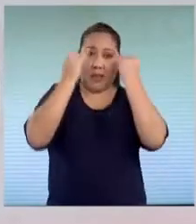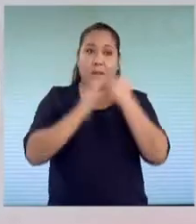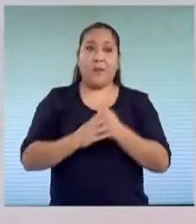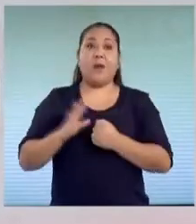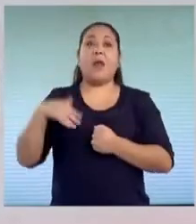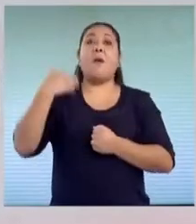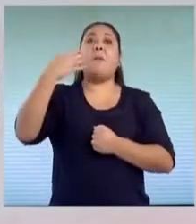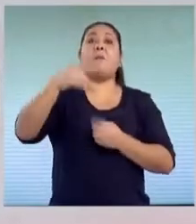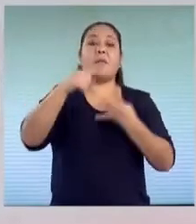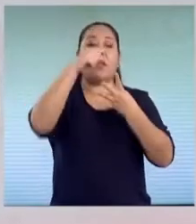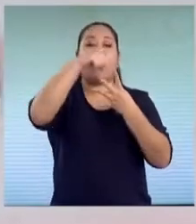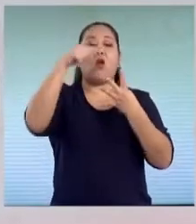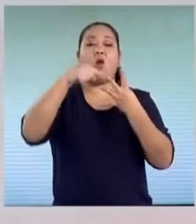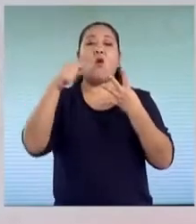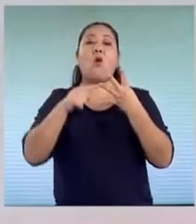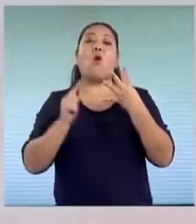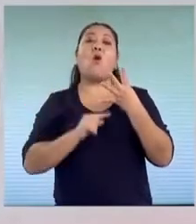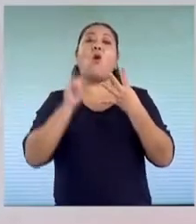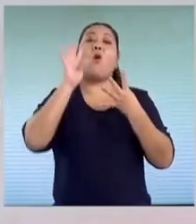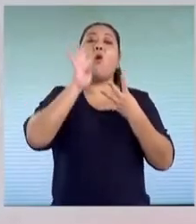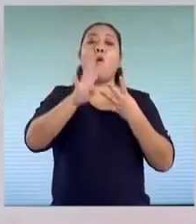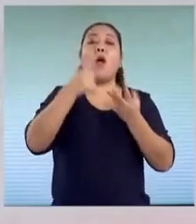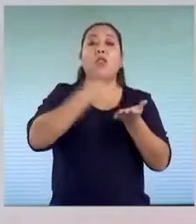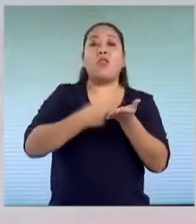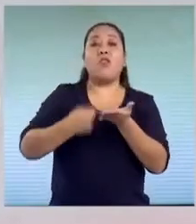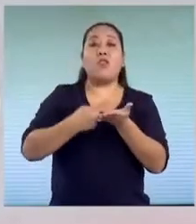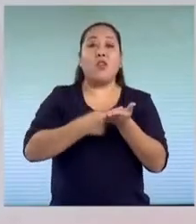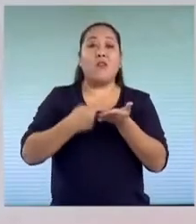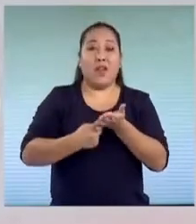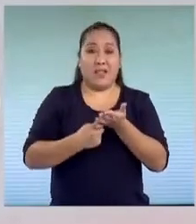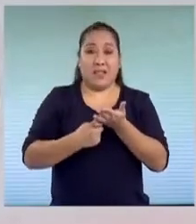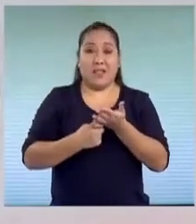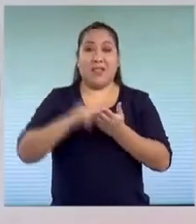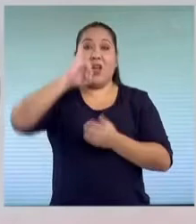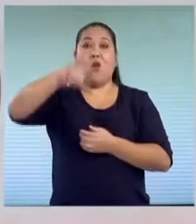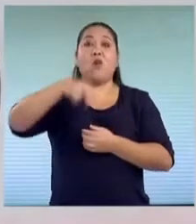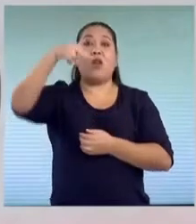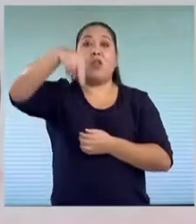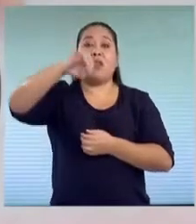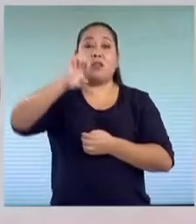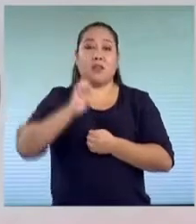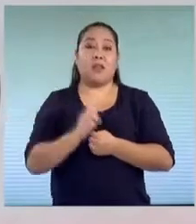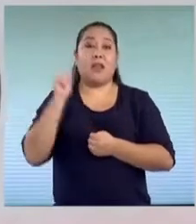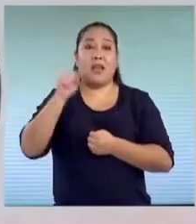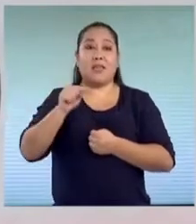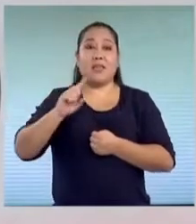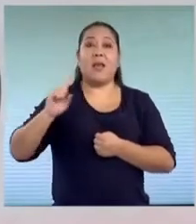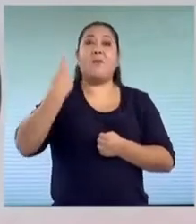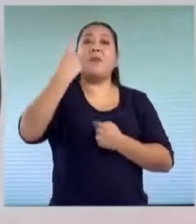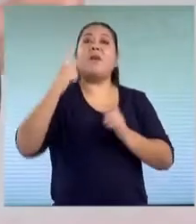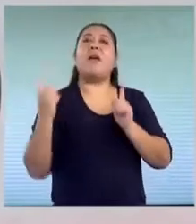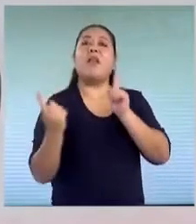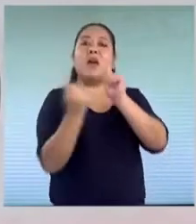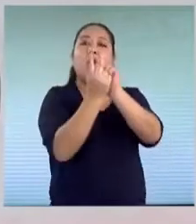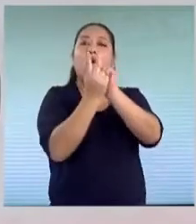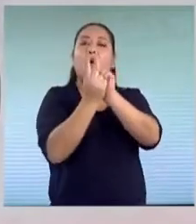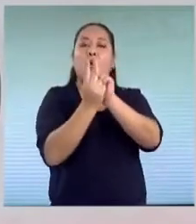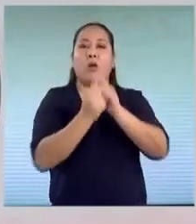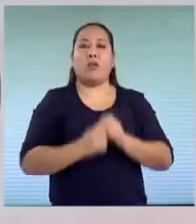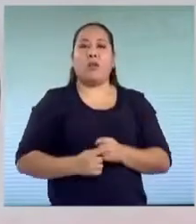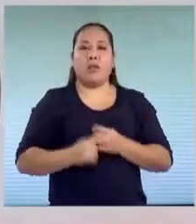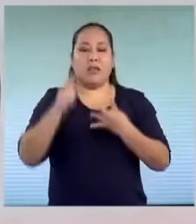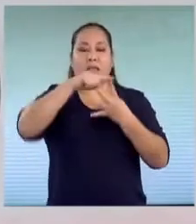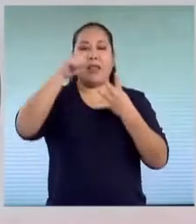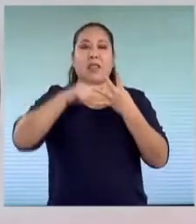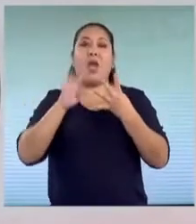siguientes 4 debates del Jurado Nacional de Elecciones. Así es que este es el primer encuentro de